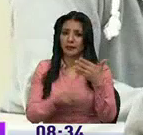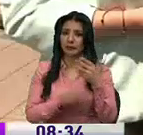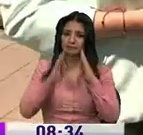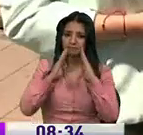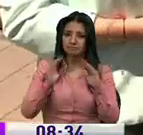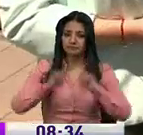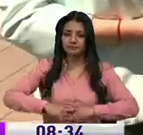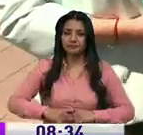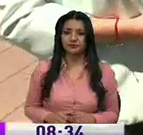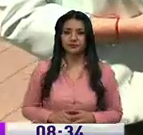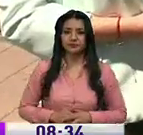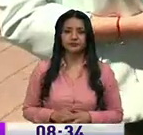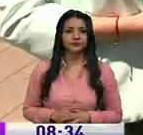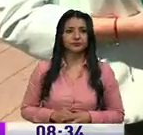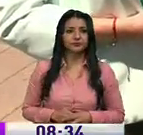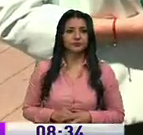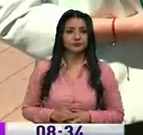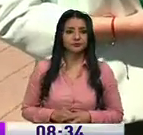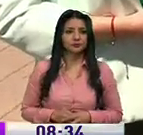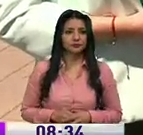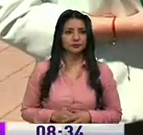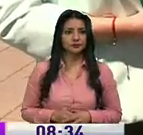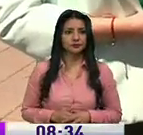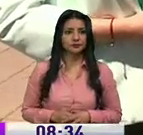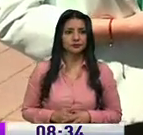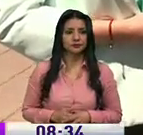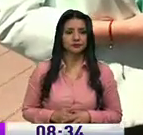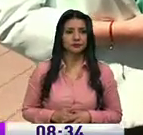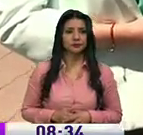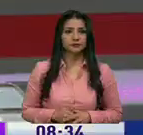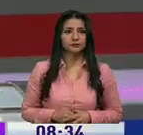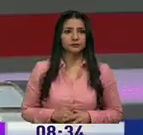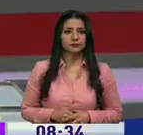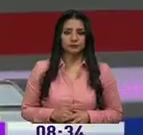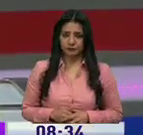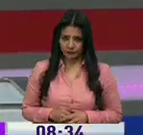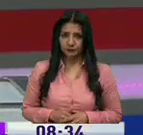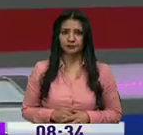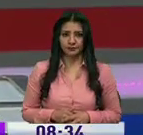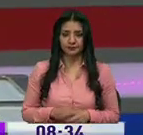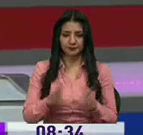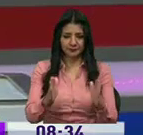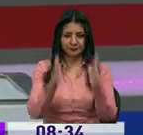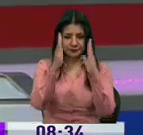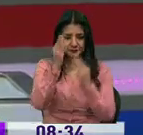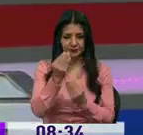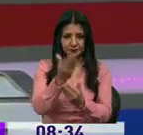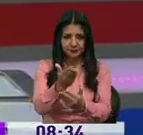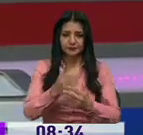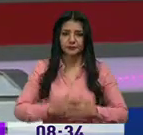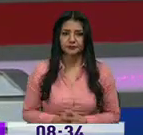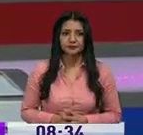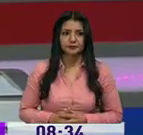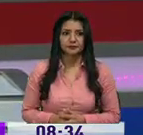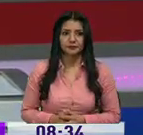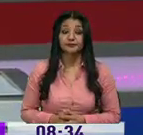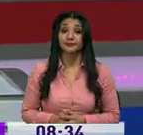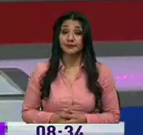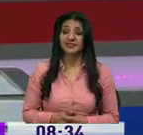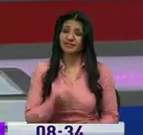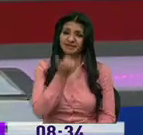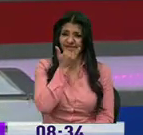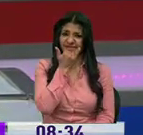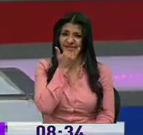pensionistas. Informó Priscila Cadena. Quiero que escuchen bien esta nota. Entre los nuevos delitos que